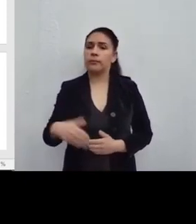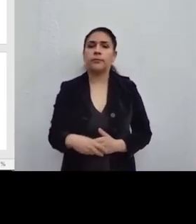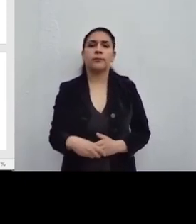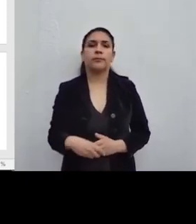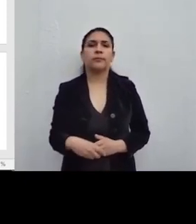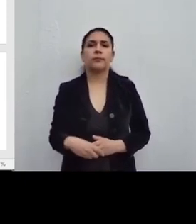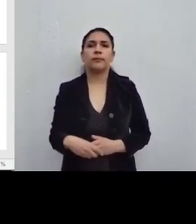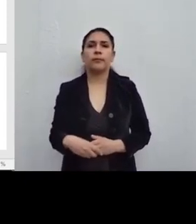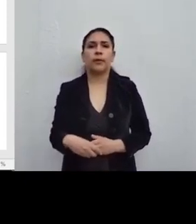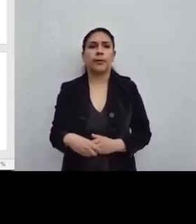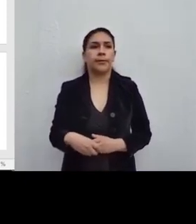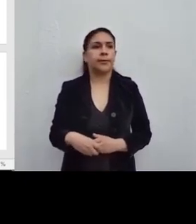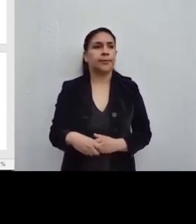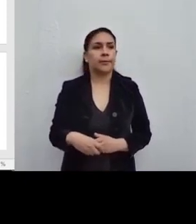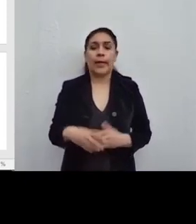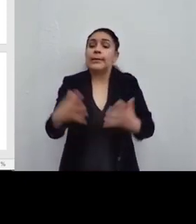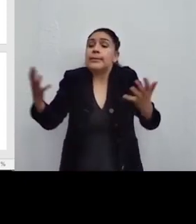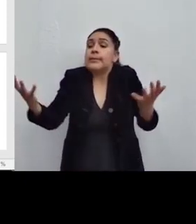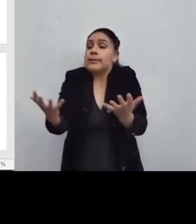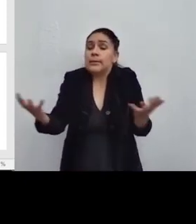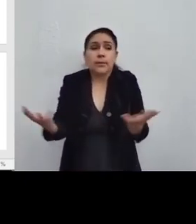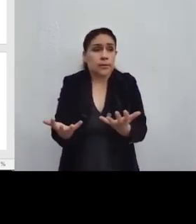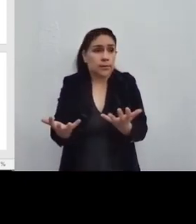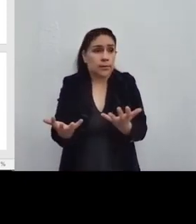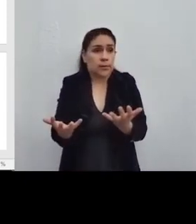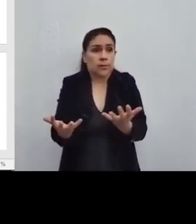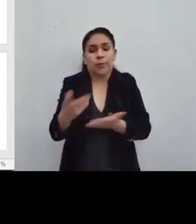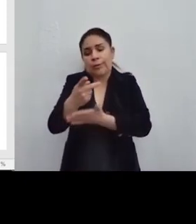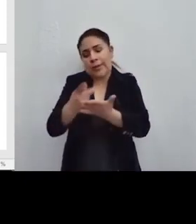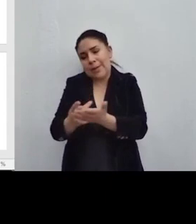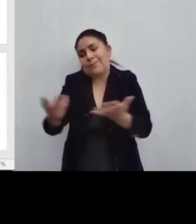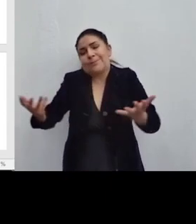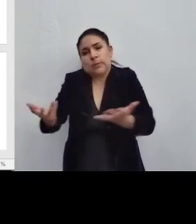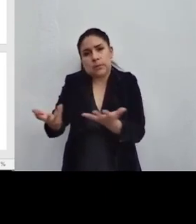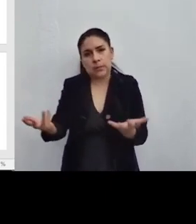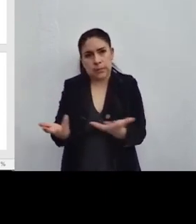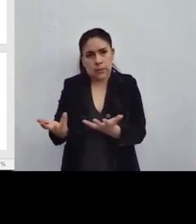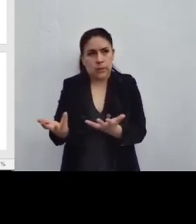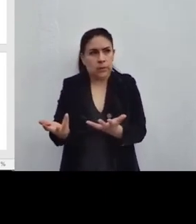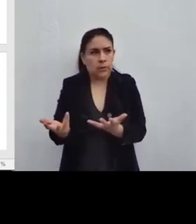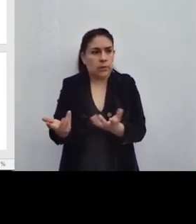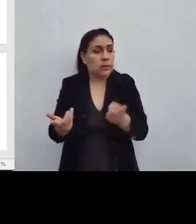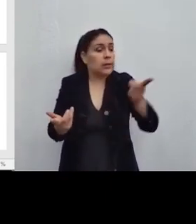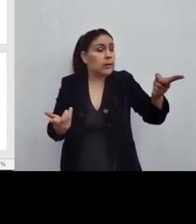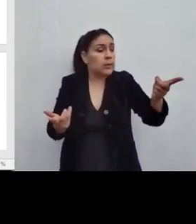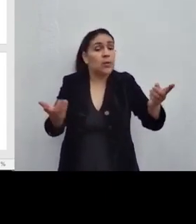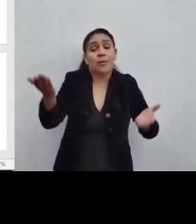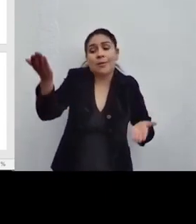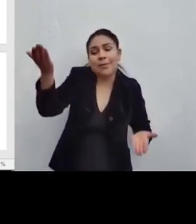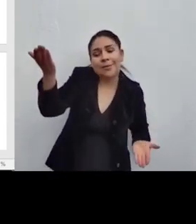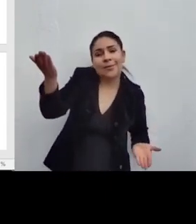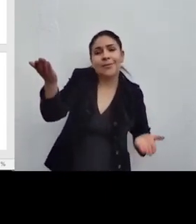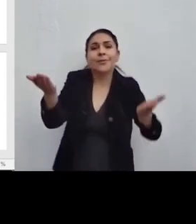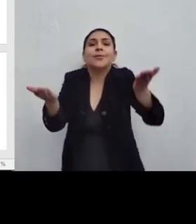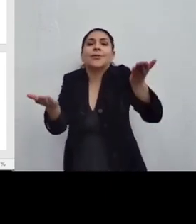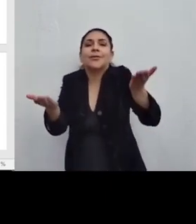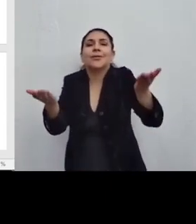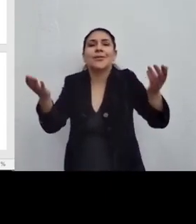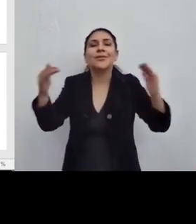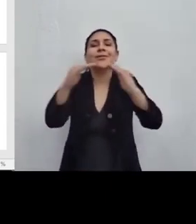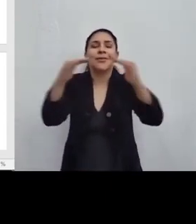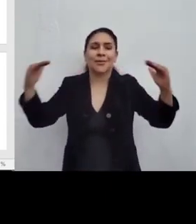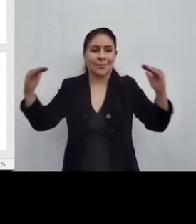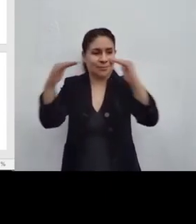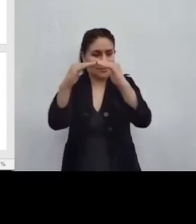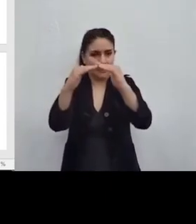políticas públicas, programas o acciones se impulsen medidas de nivelación, inclusión y acciones